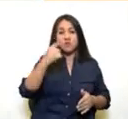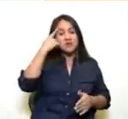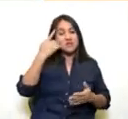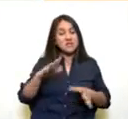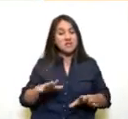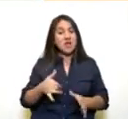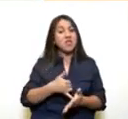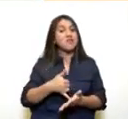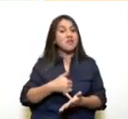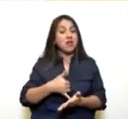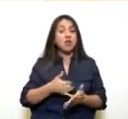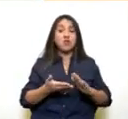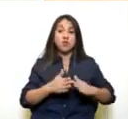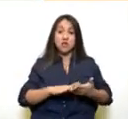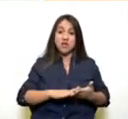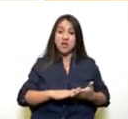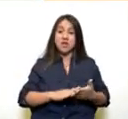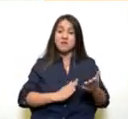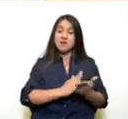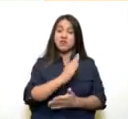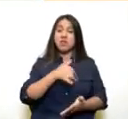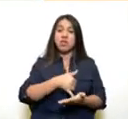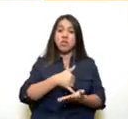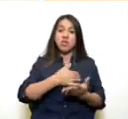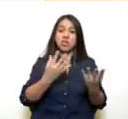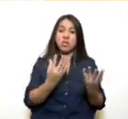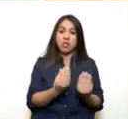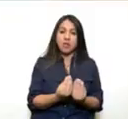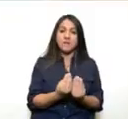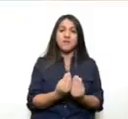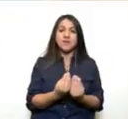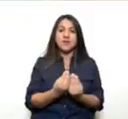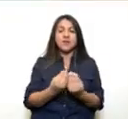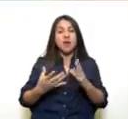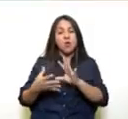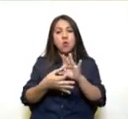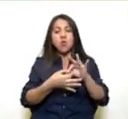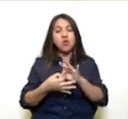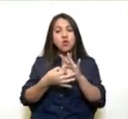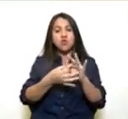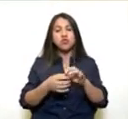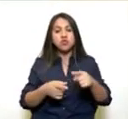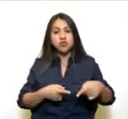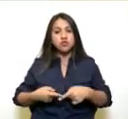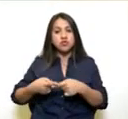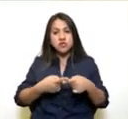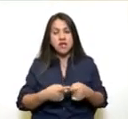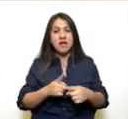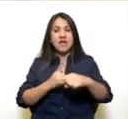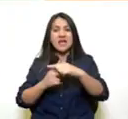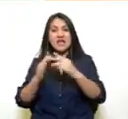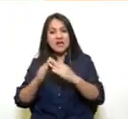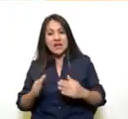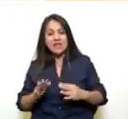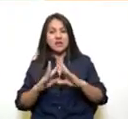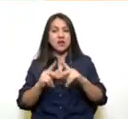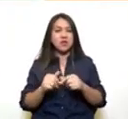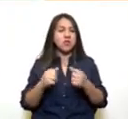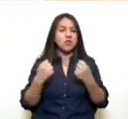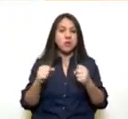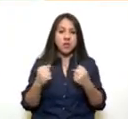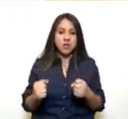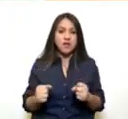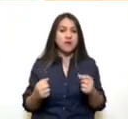algunos dicen que la comunidad es la que se debilitó es el tejido social que estaba compuesto por las iglesias los clubes deportivos